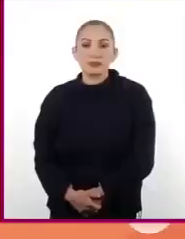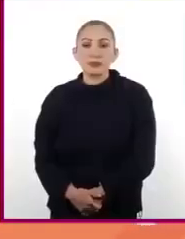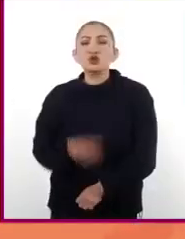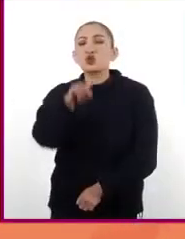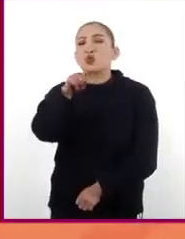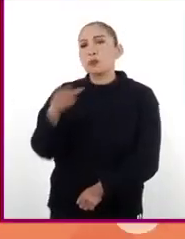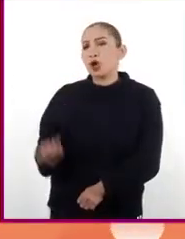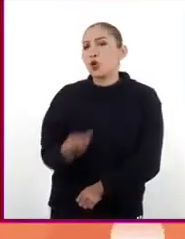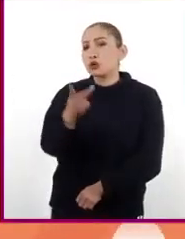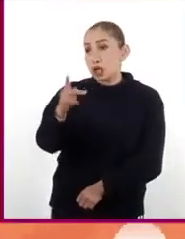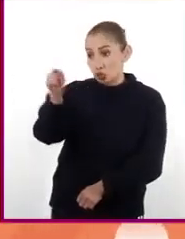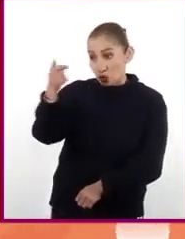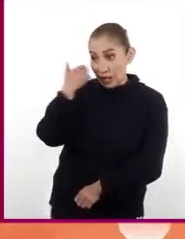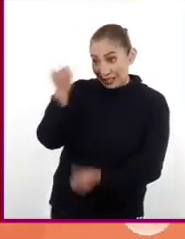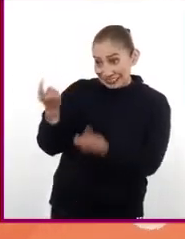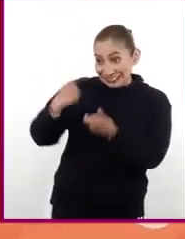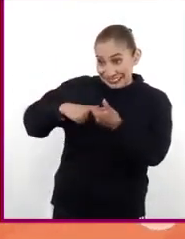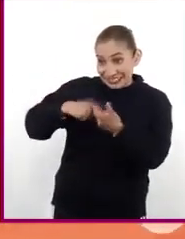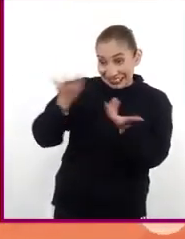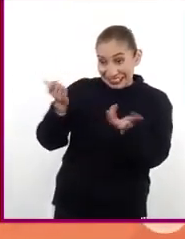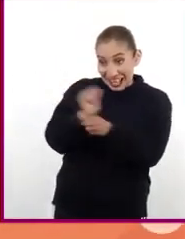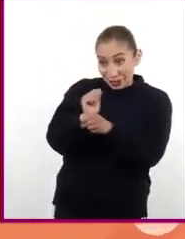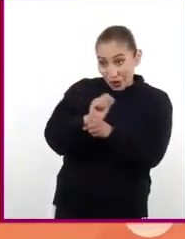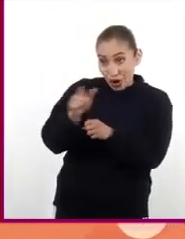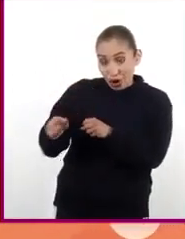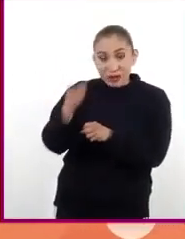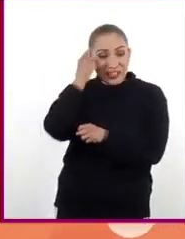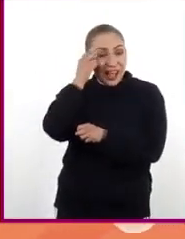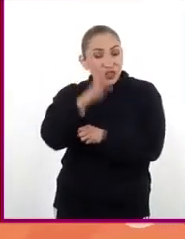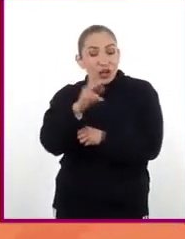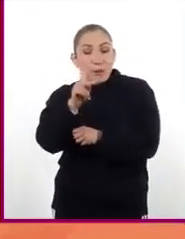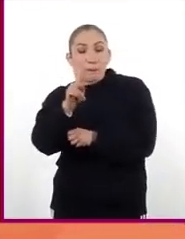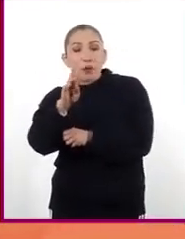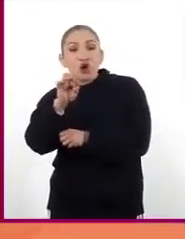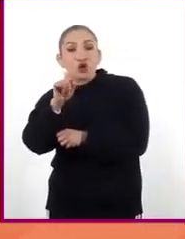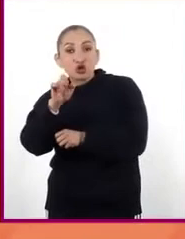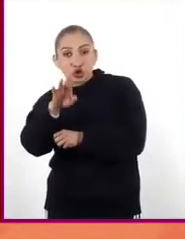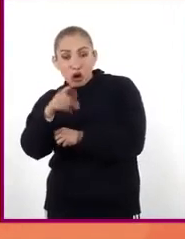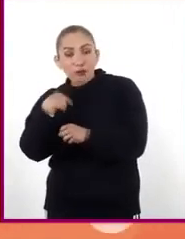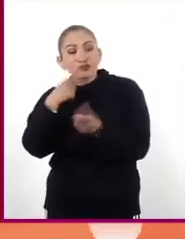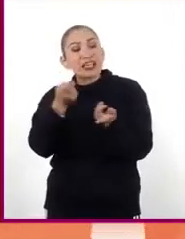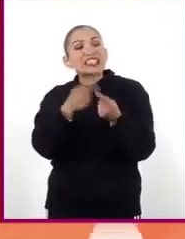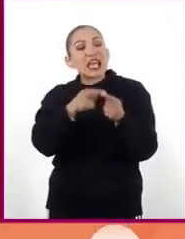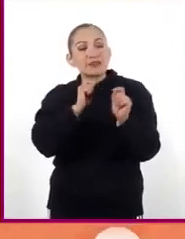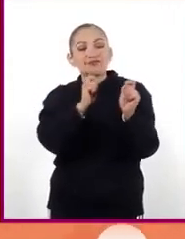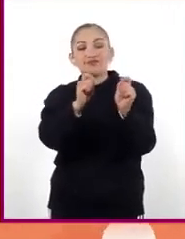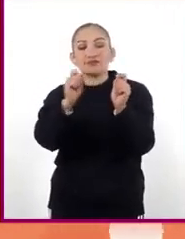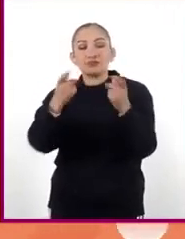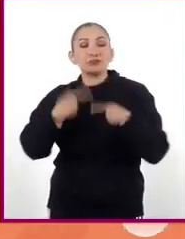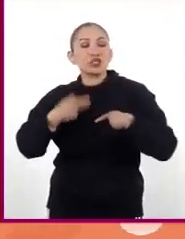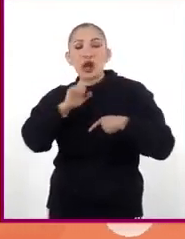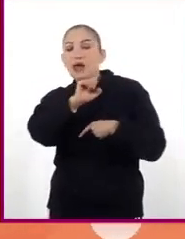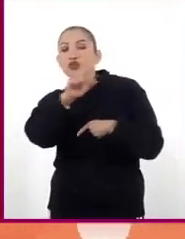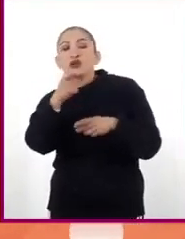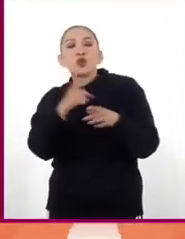Pregunten si alguien más quiere actuar el guión. Entre dirección y producción, hagan la repartición de papeles.